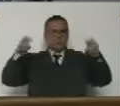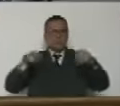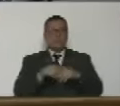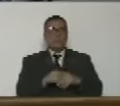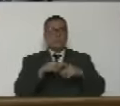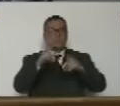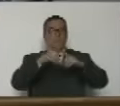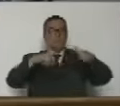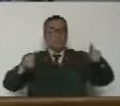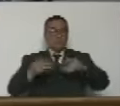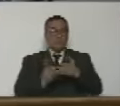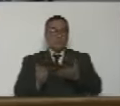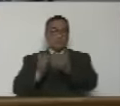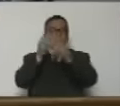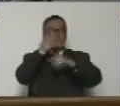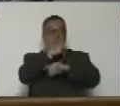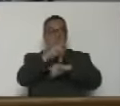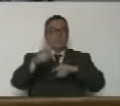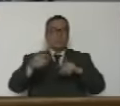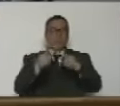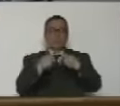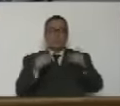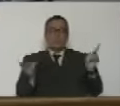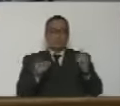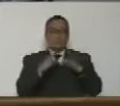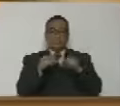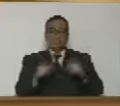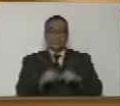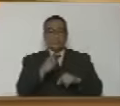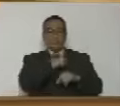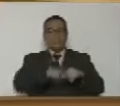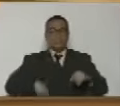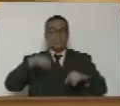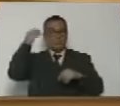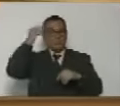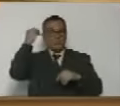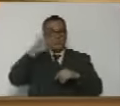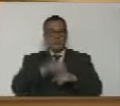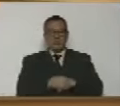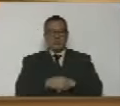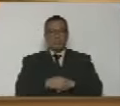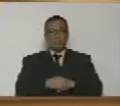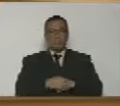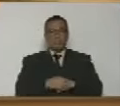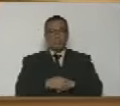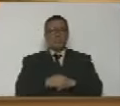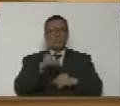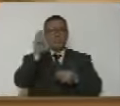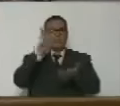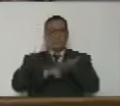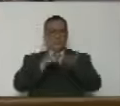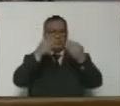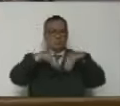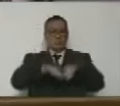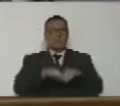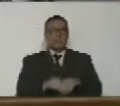de los deberes de los servidores públicos. Es todo, ciudadano presidente. En consideración al epígrafe. Queda aprobado.